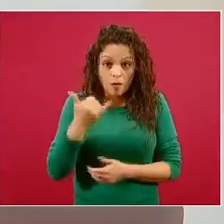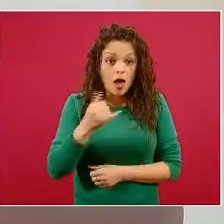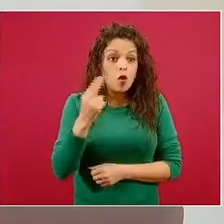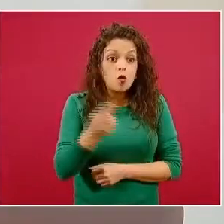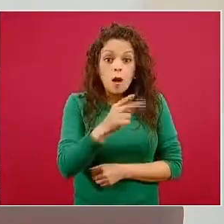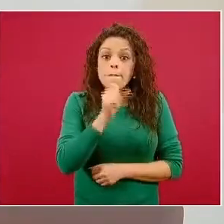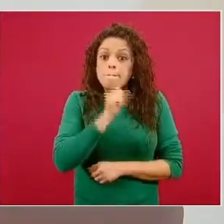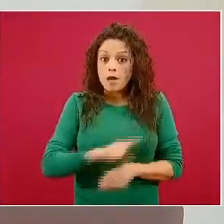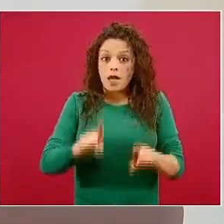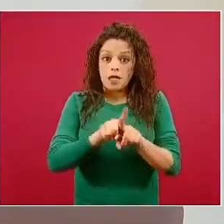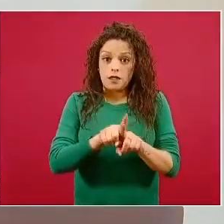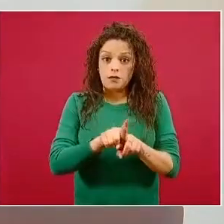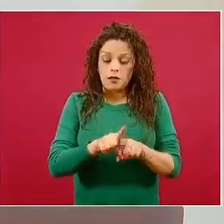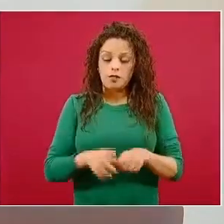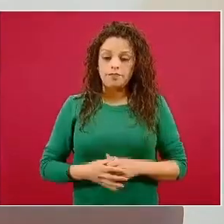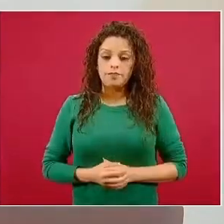mejorar